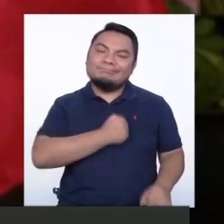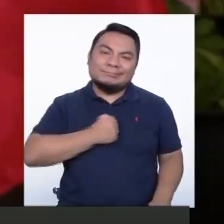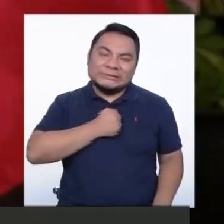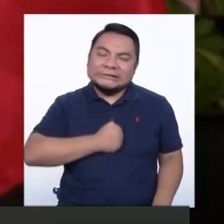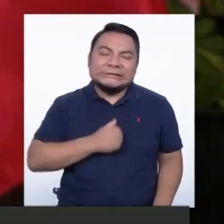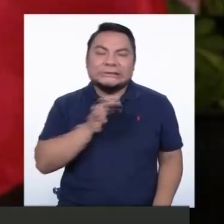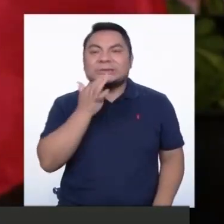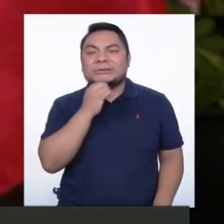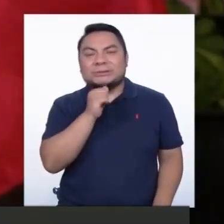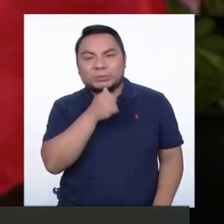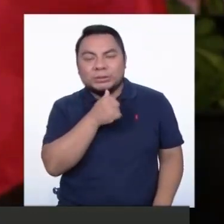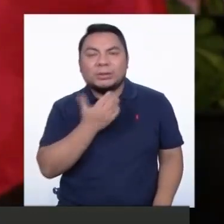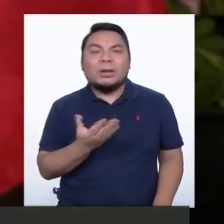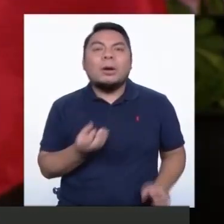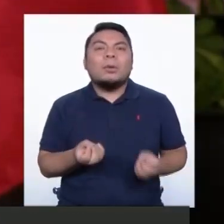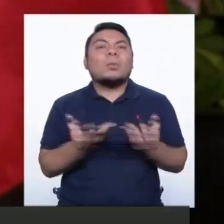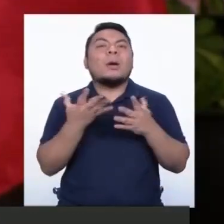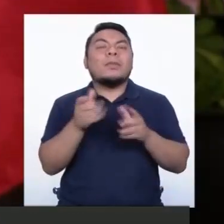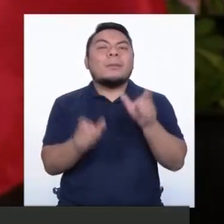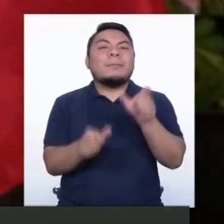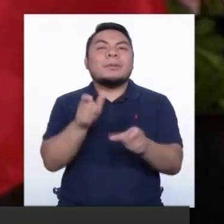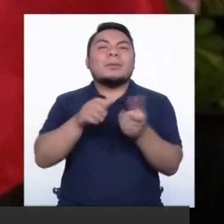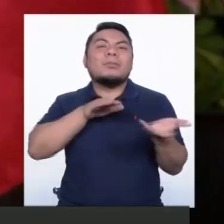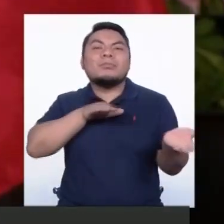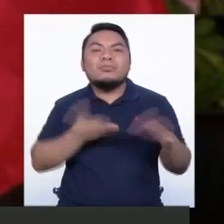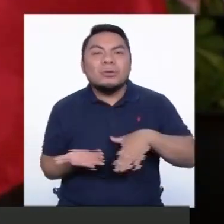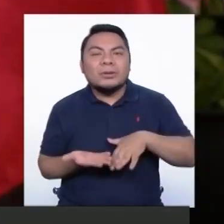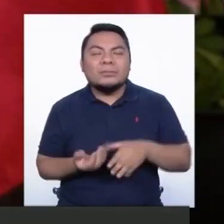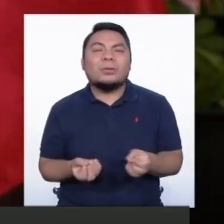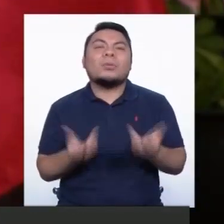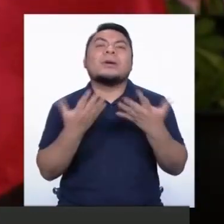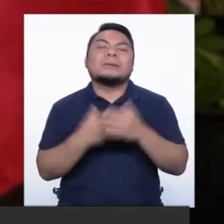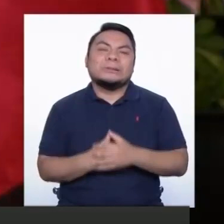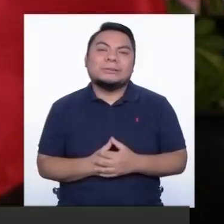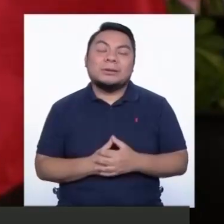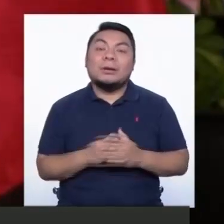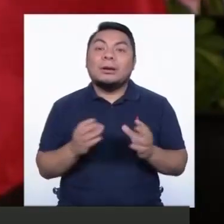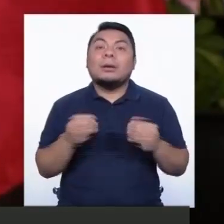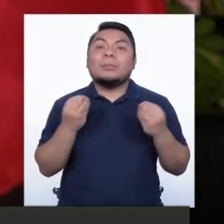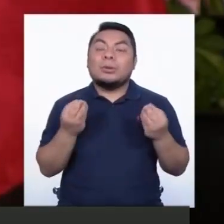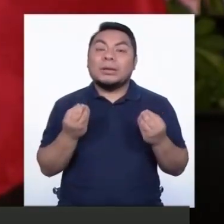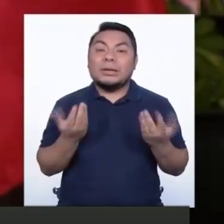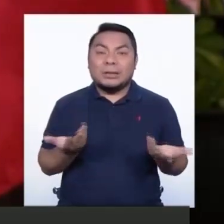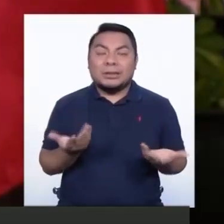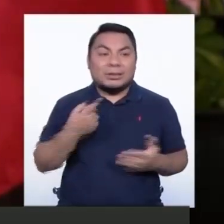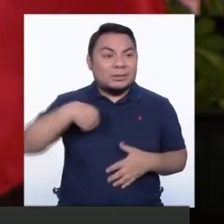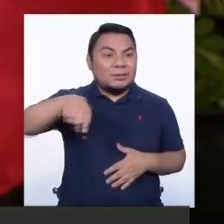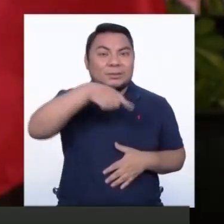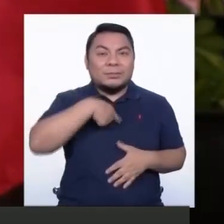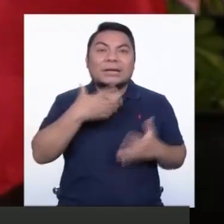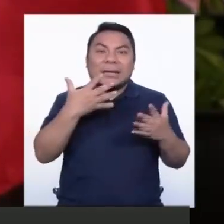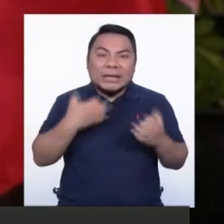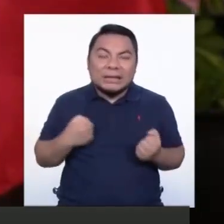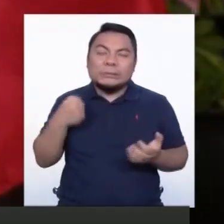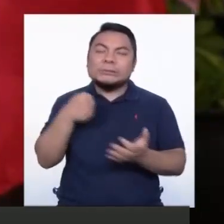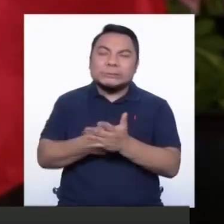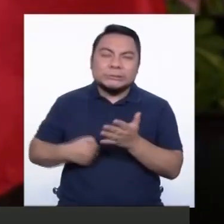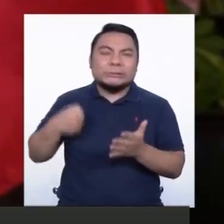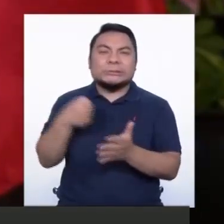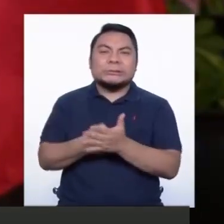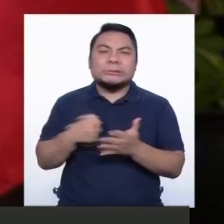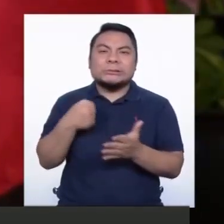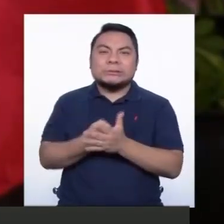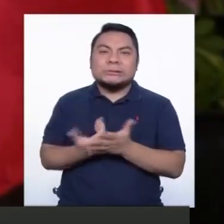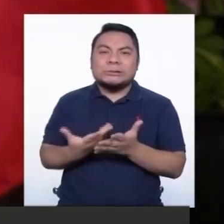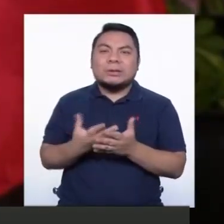es el crecimiento de casos de fallecidos. Porque finalmente lo que queremos evitar con todo este esfuerzo